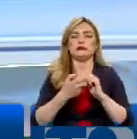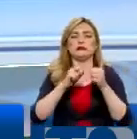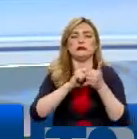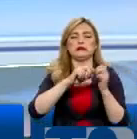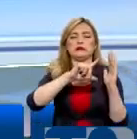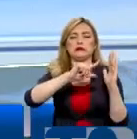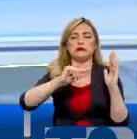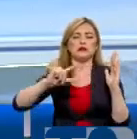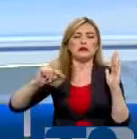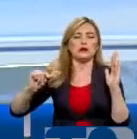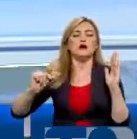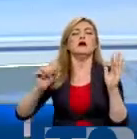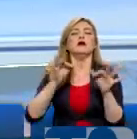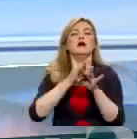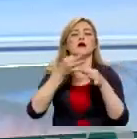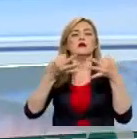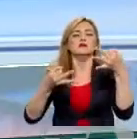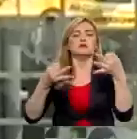de la función judicial.